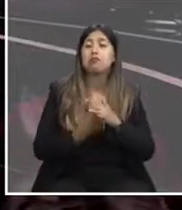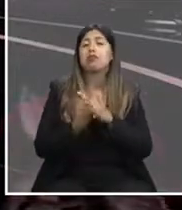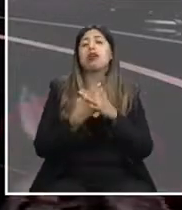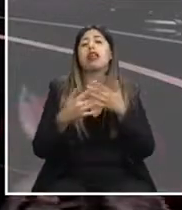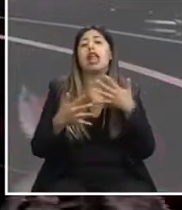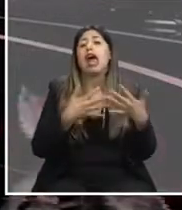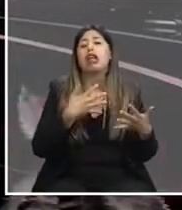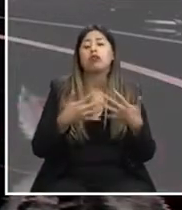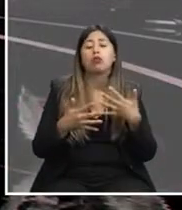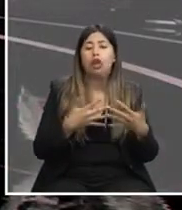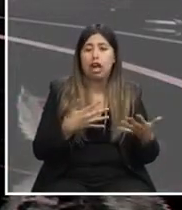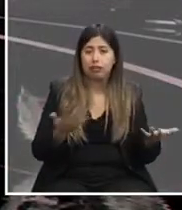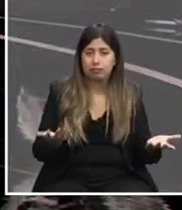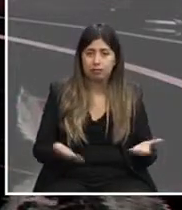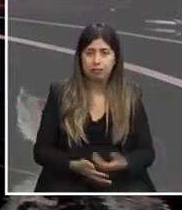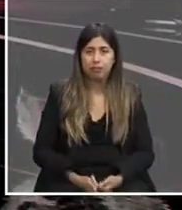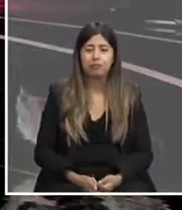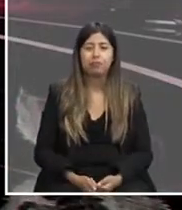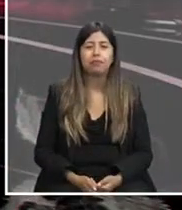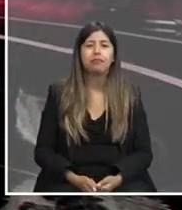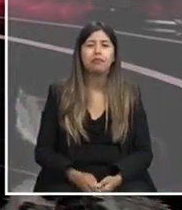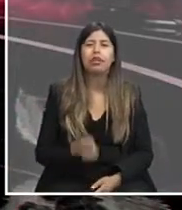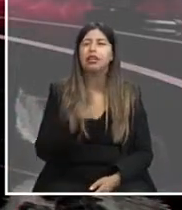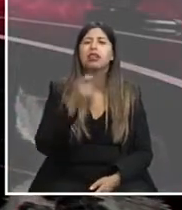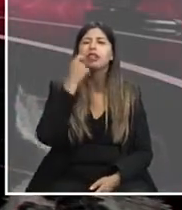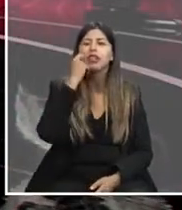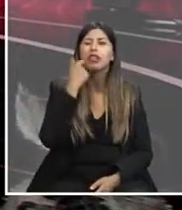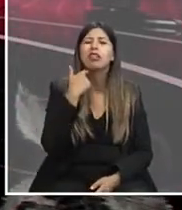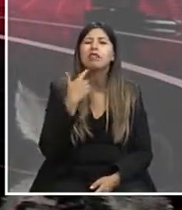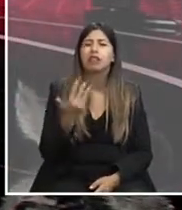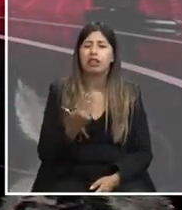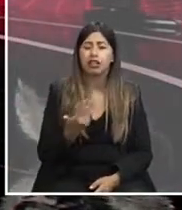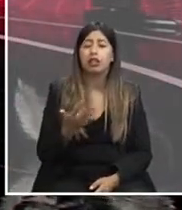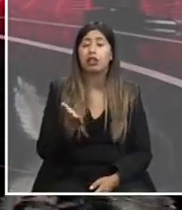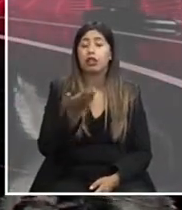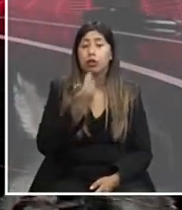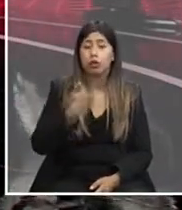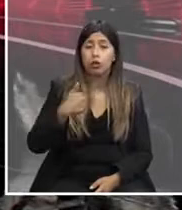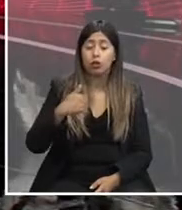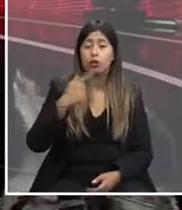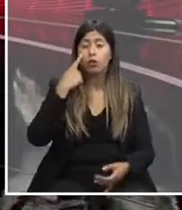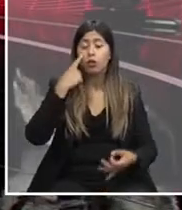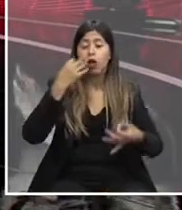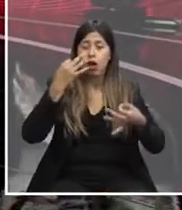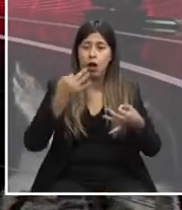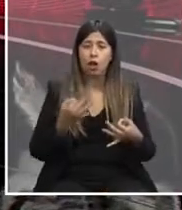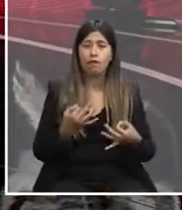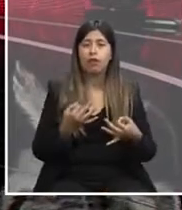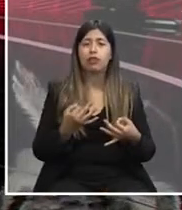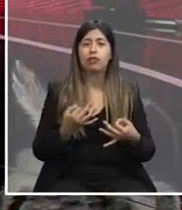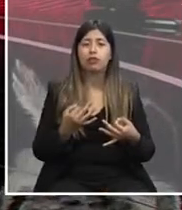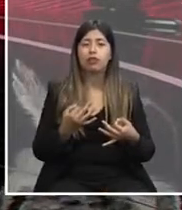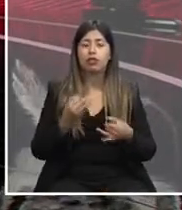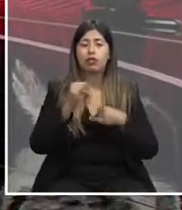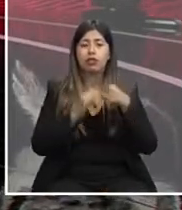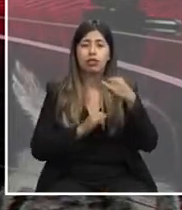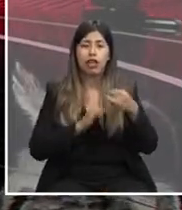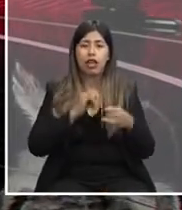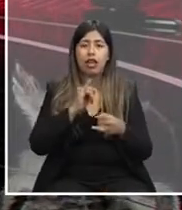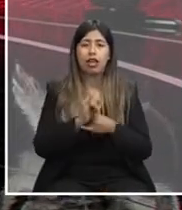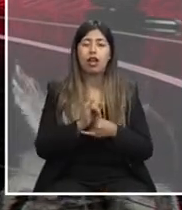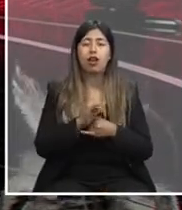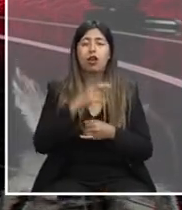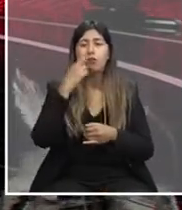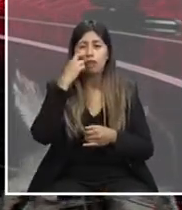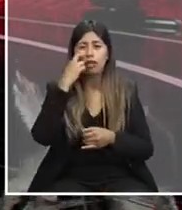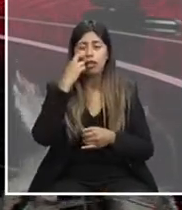vulgar, como se decía entonces. ¿Qué significa eso? Tenemos la convicción, durante una serie de siglos, como humanidad por lo menos